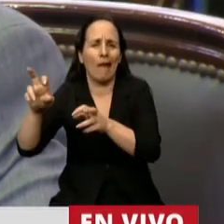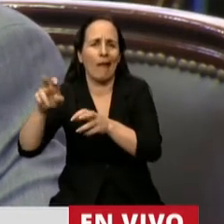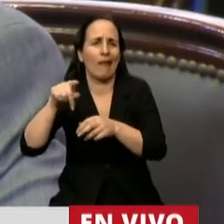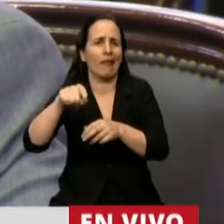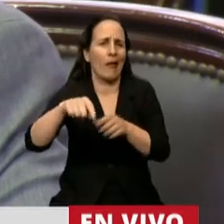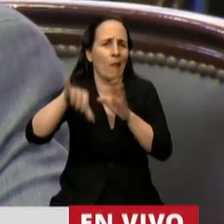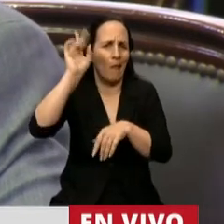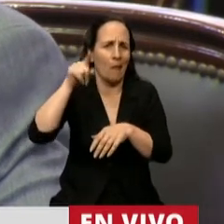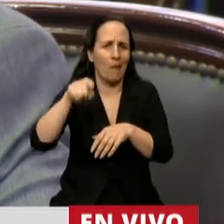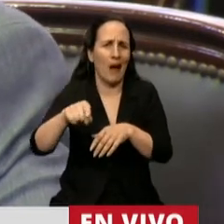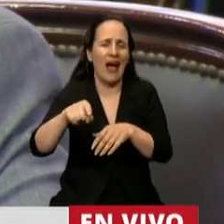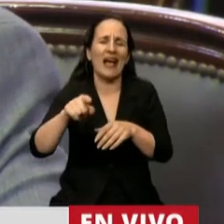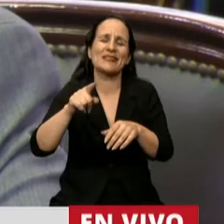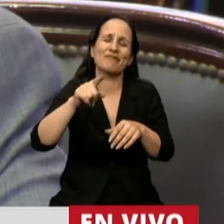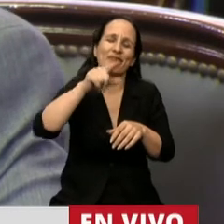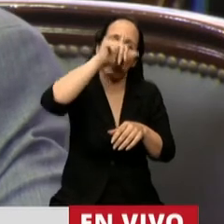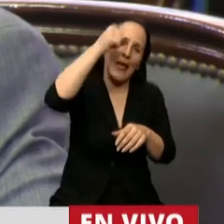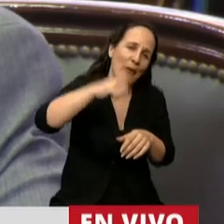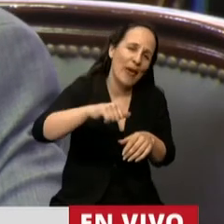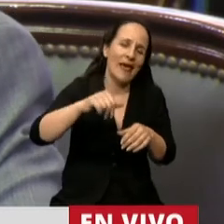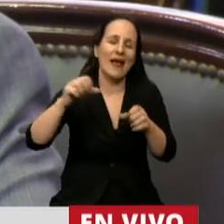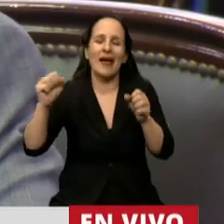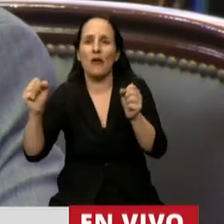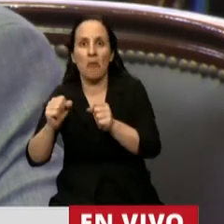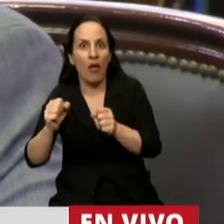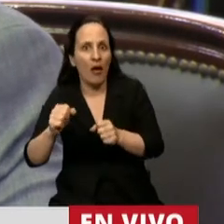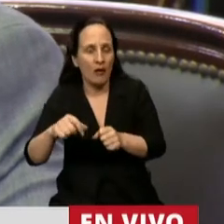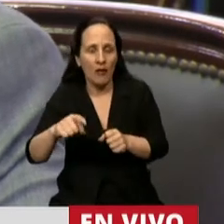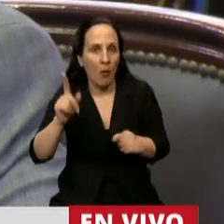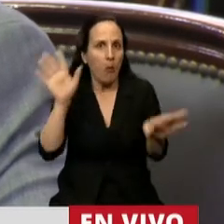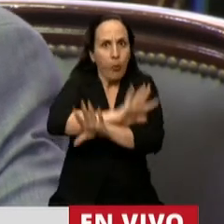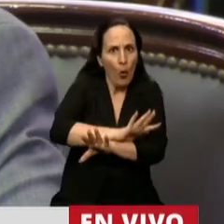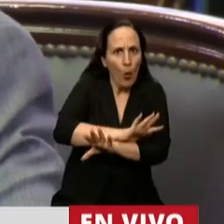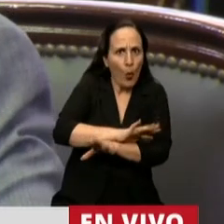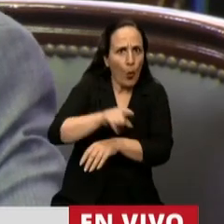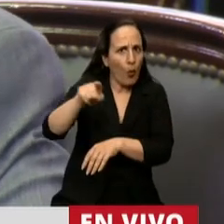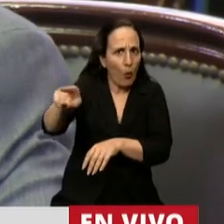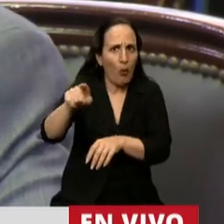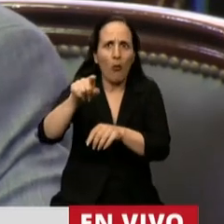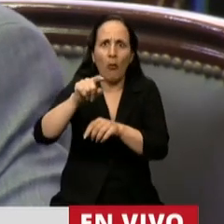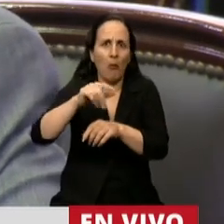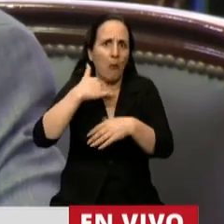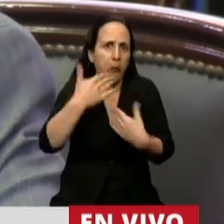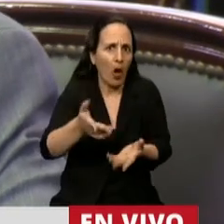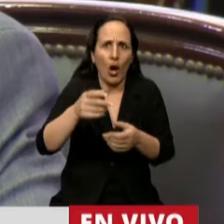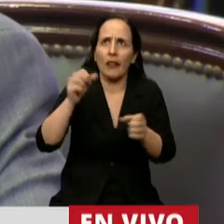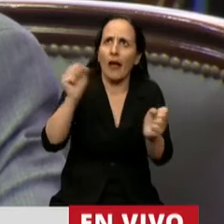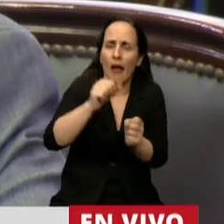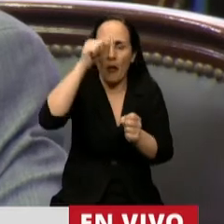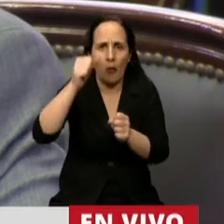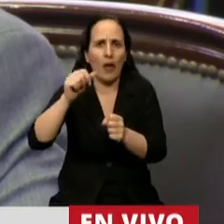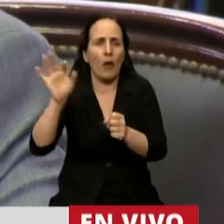ver con los ciclos verano-invierno, tampoco los respeta, que no respeta fronteras